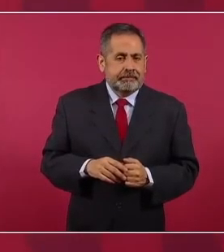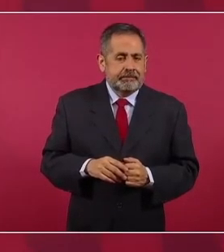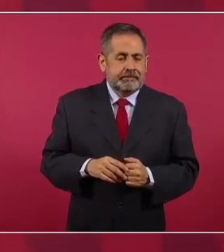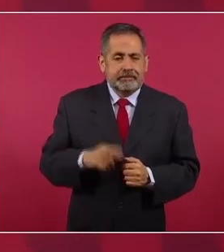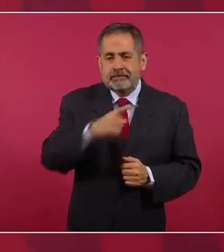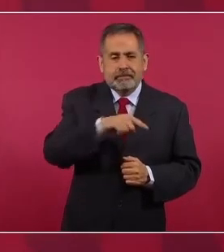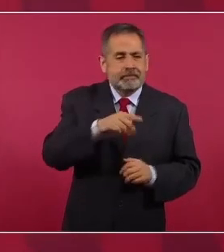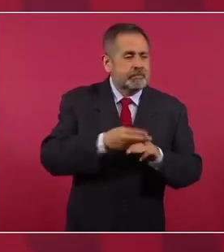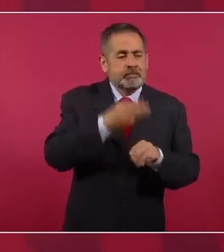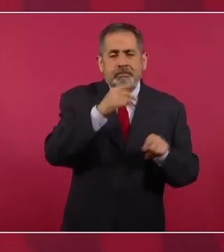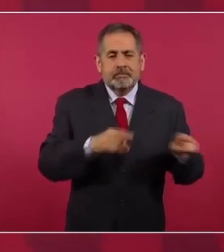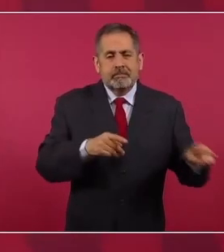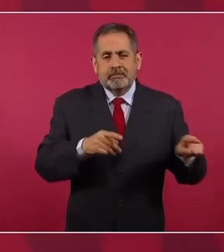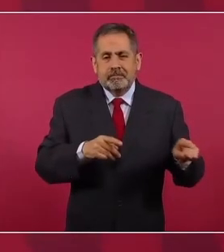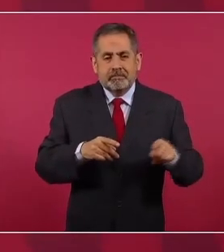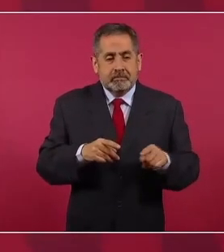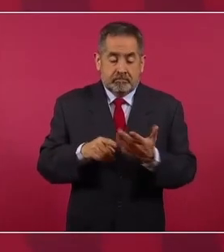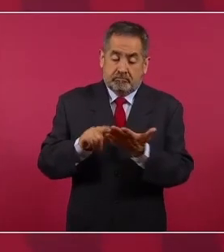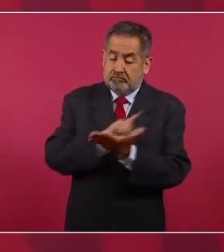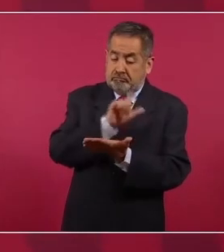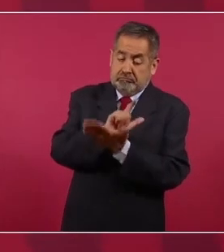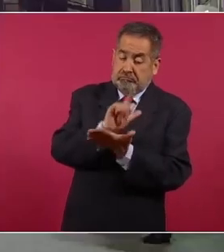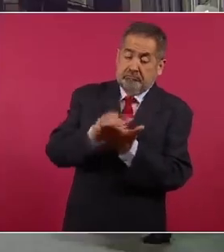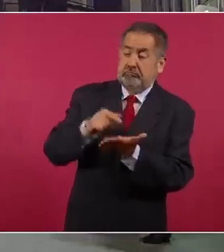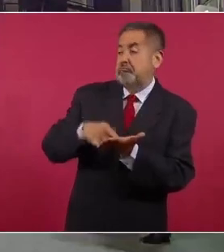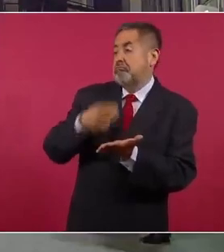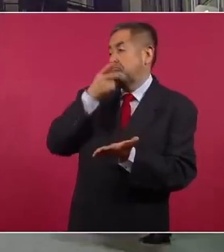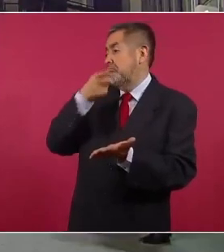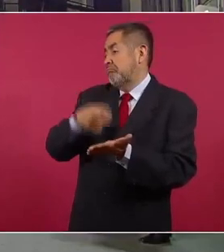muy, muy, muy legalistas.